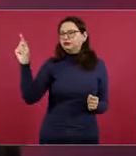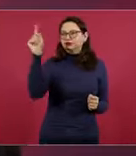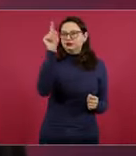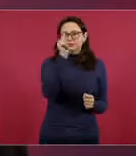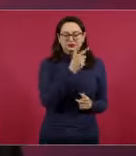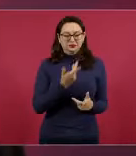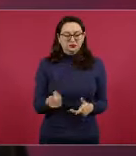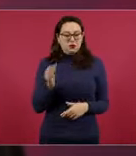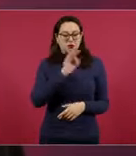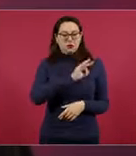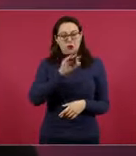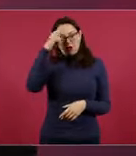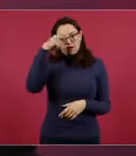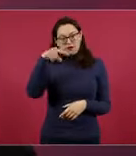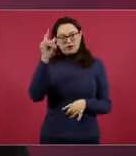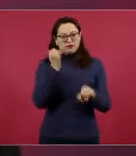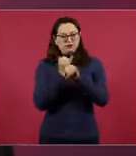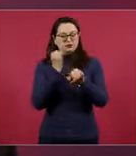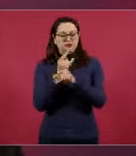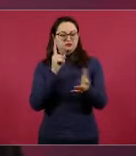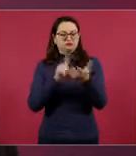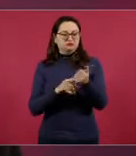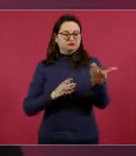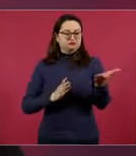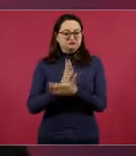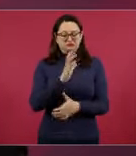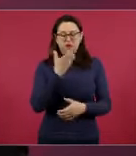puede ingresar, no hay censura